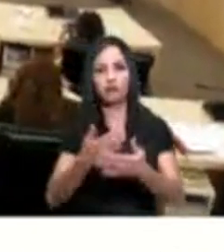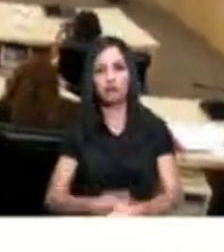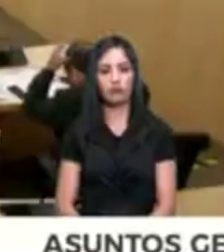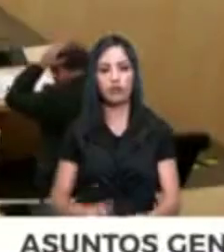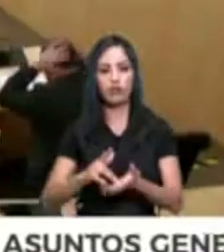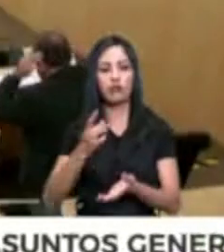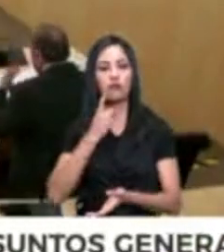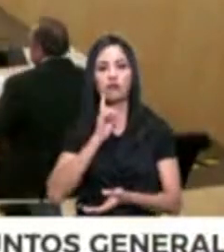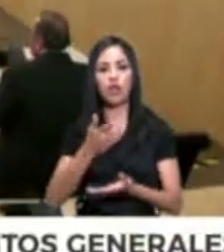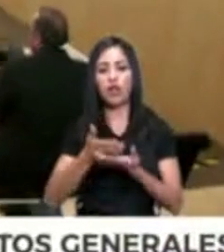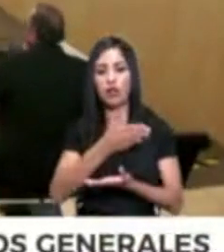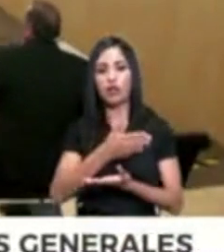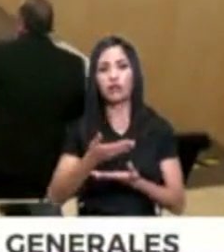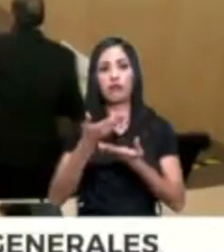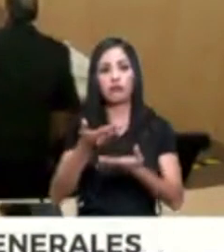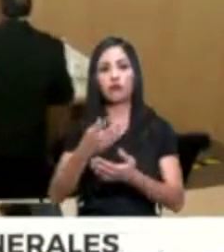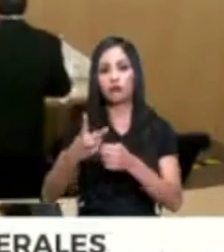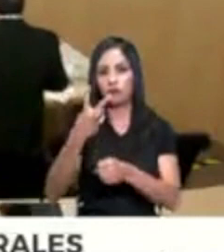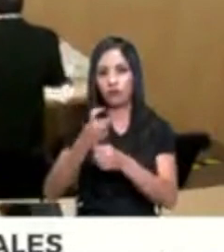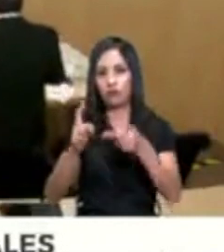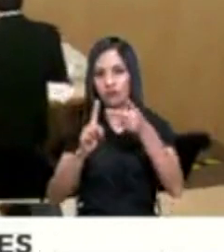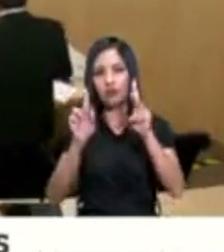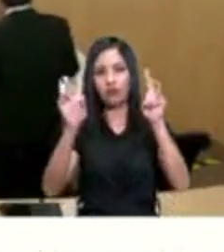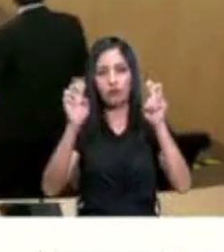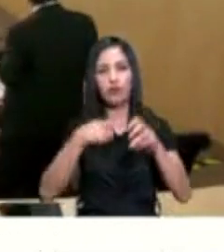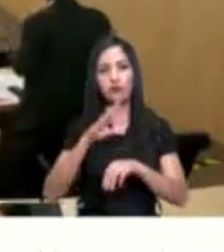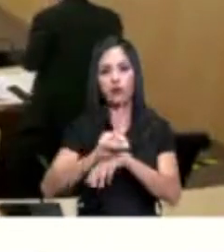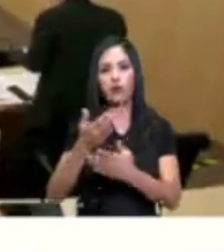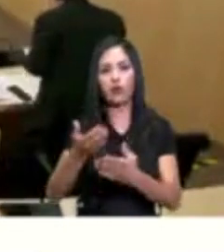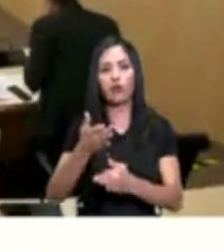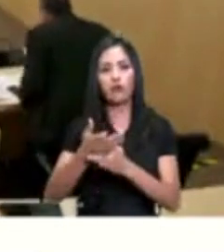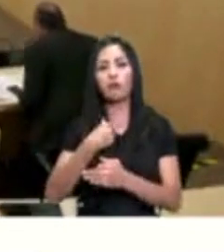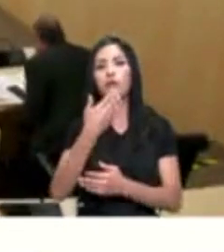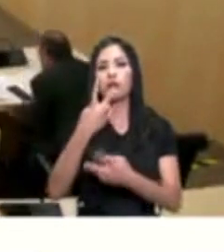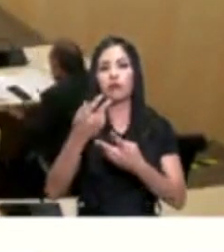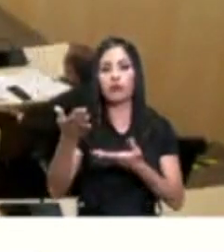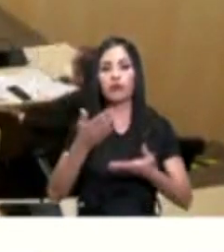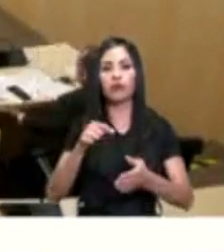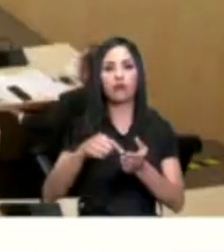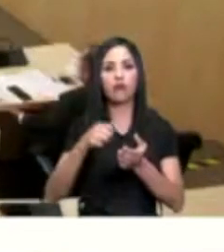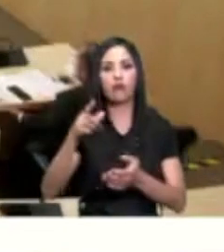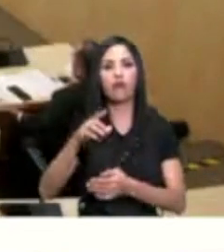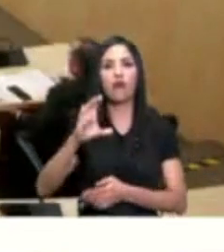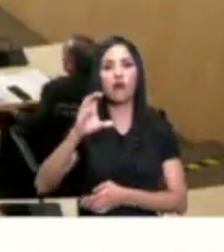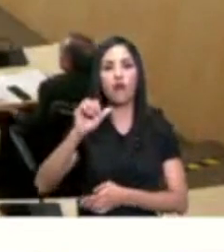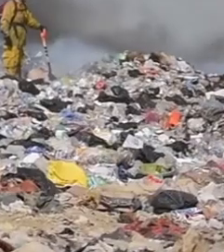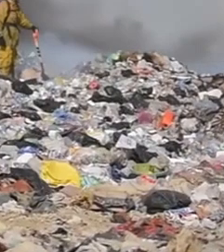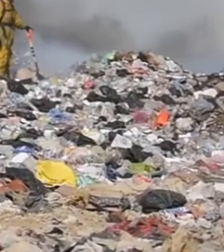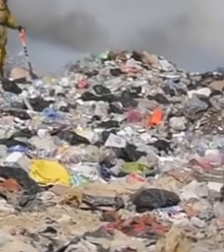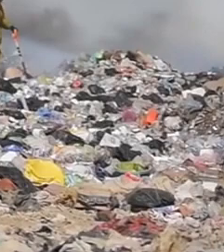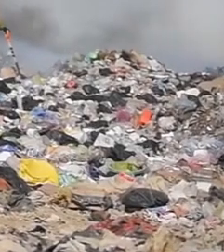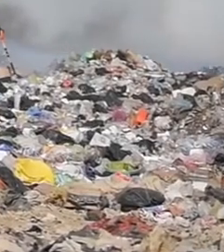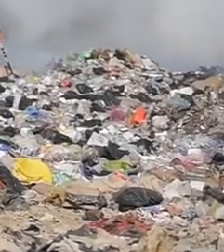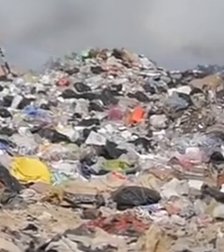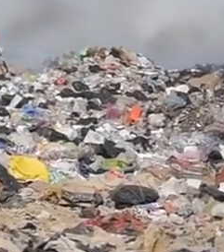la misma manera, para que se implementen capacitaciones que permitan que ante contingencias que se presenten en el relleno sanitario, se